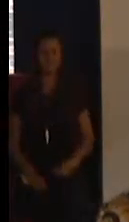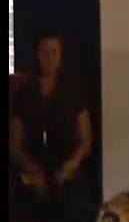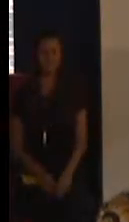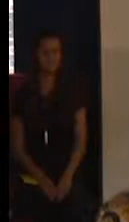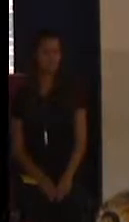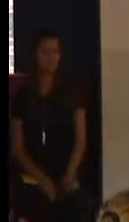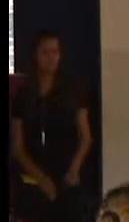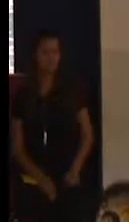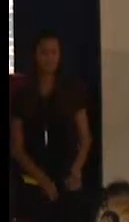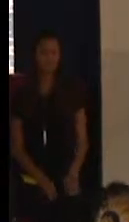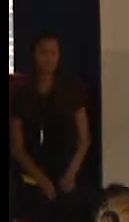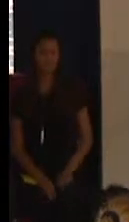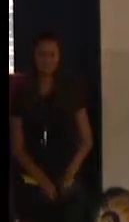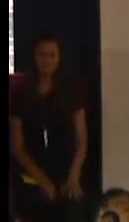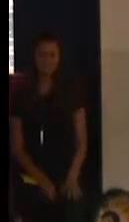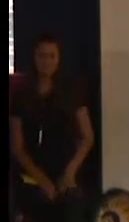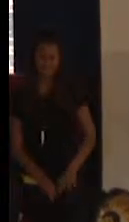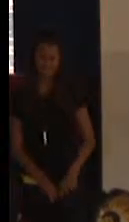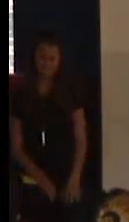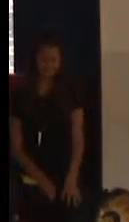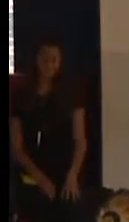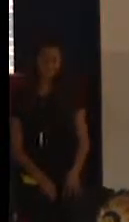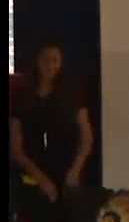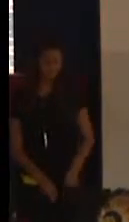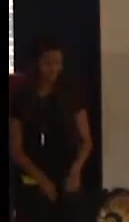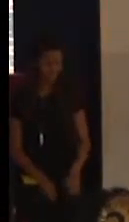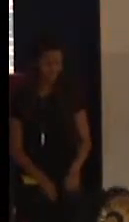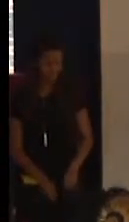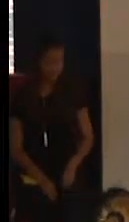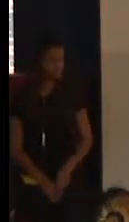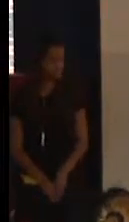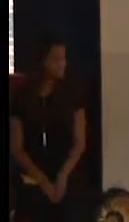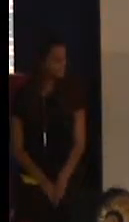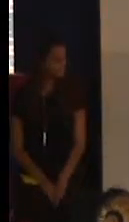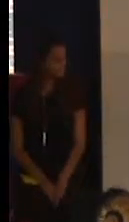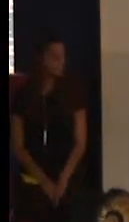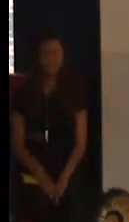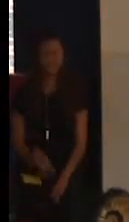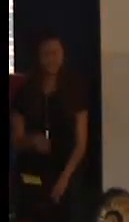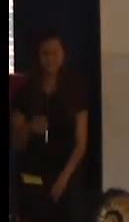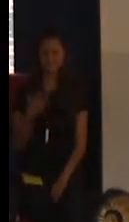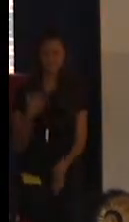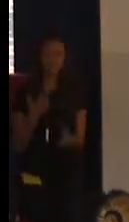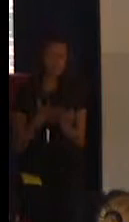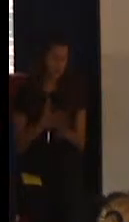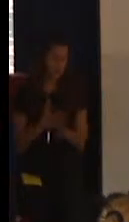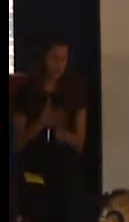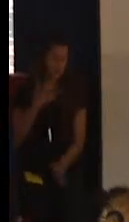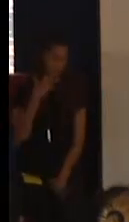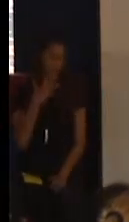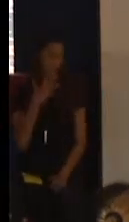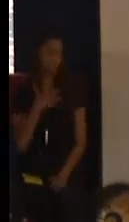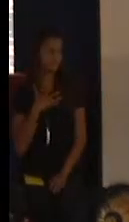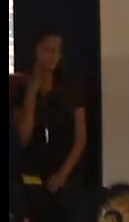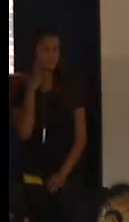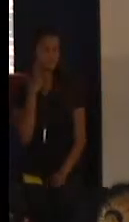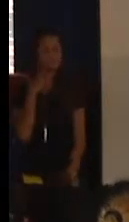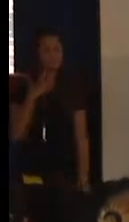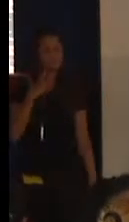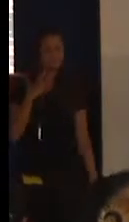y autoaceptarme y pues día a día crecer en todo el sentido de la palabra.